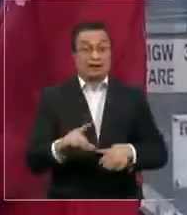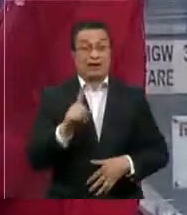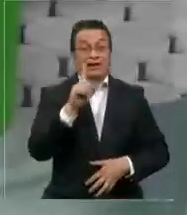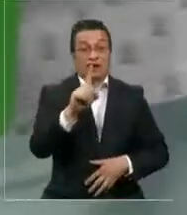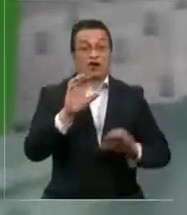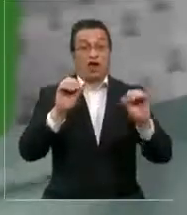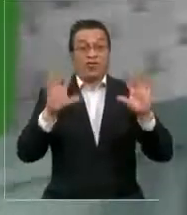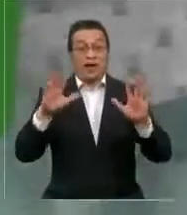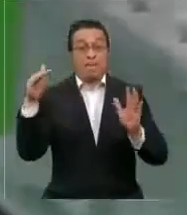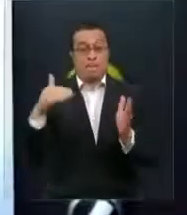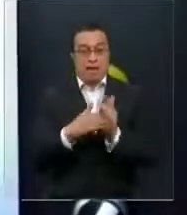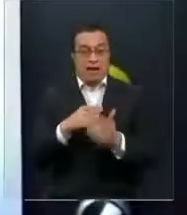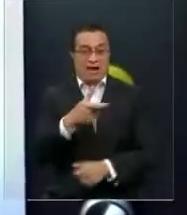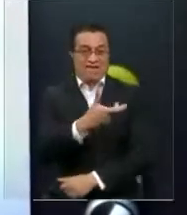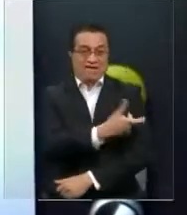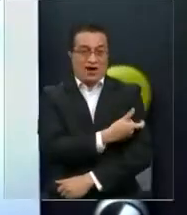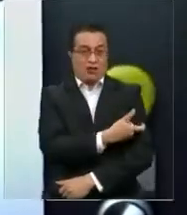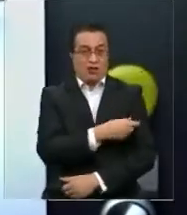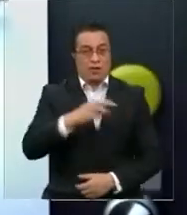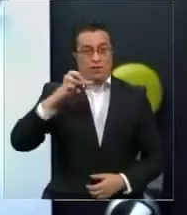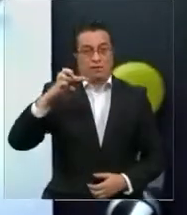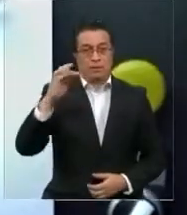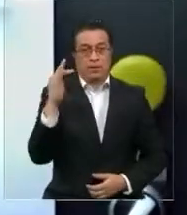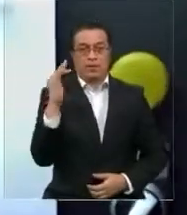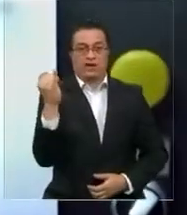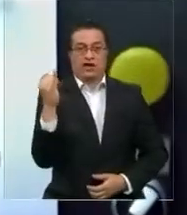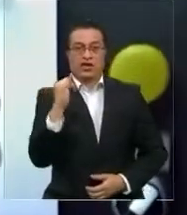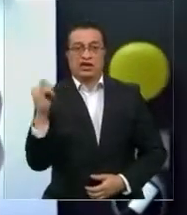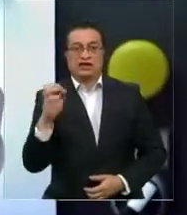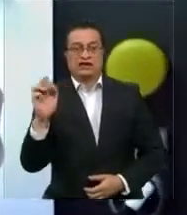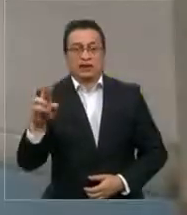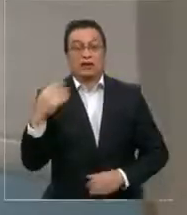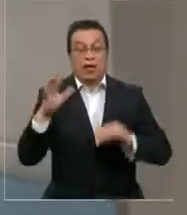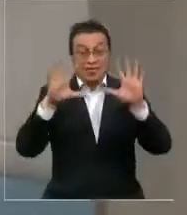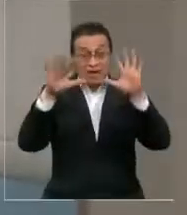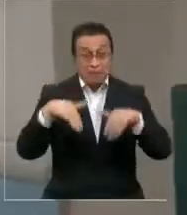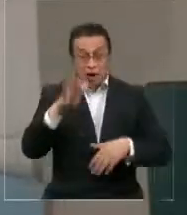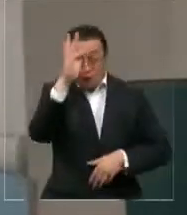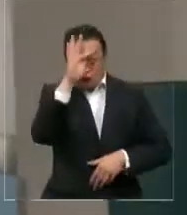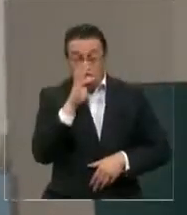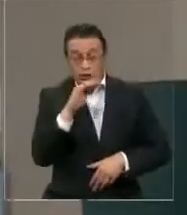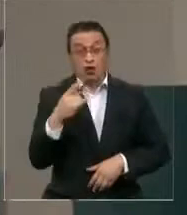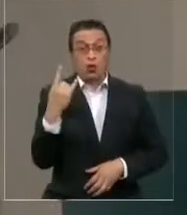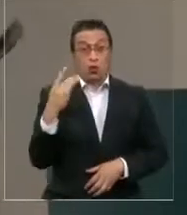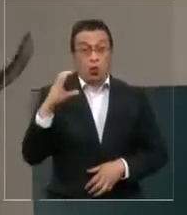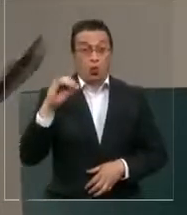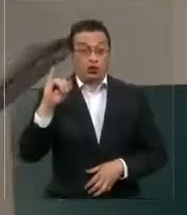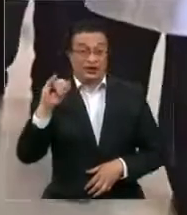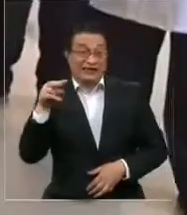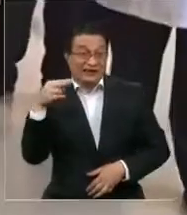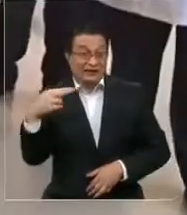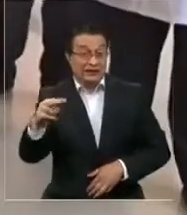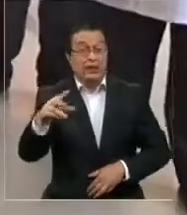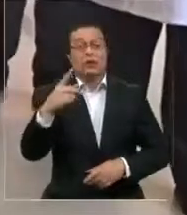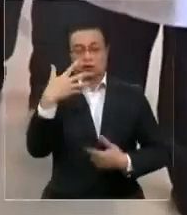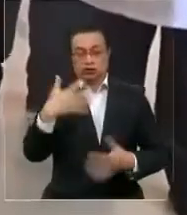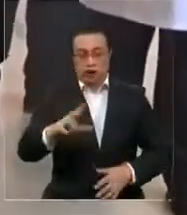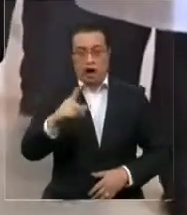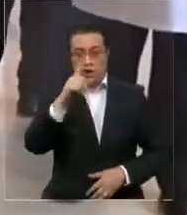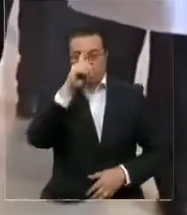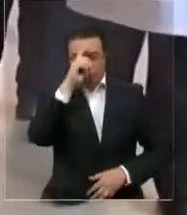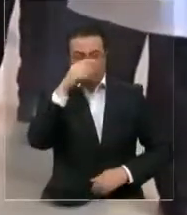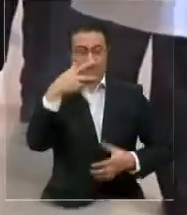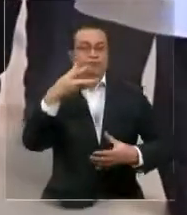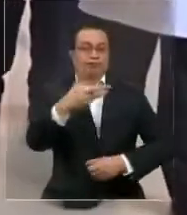110.000 vacunas Pfizer. Hasta el momento, 10.000 funcionarios de la salud de unidades de pacientes críticos han sido vacunados con la